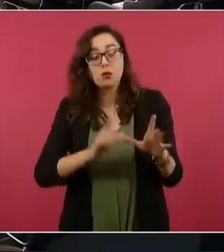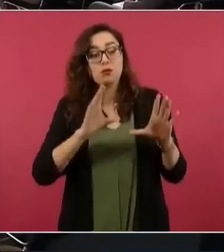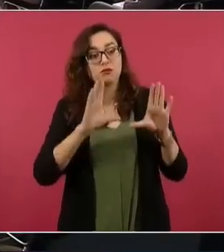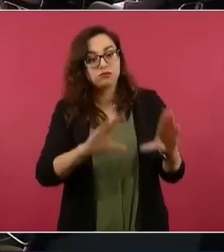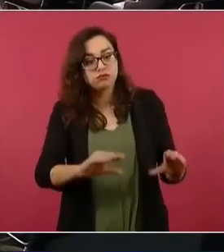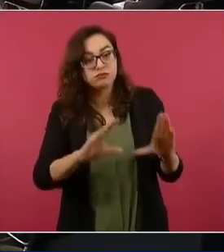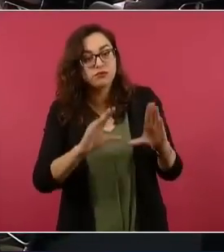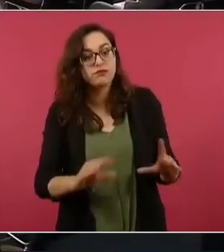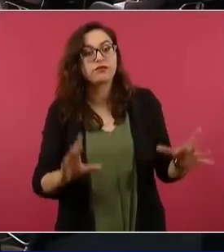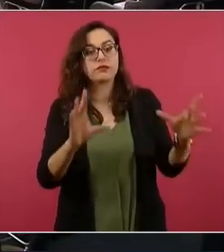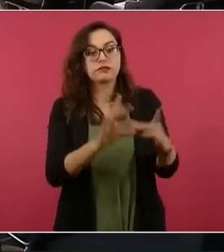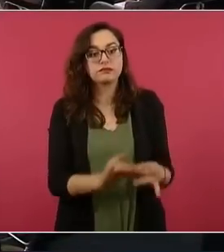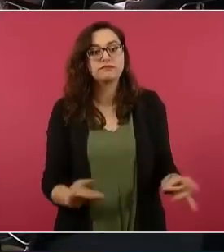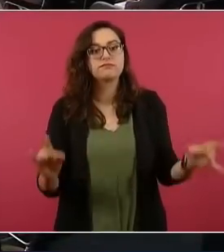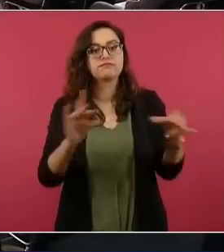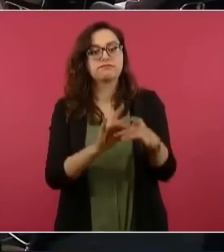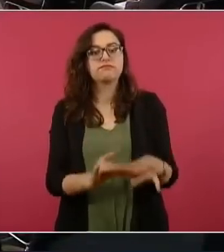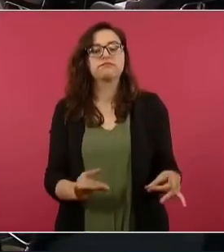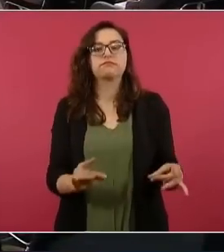en libertad.